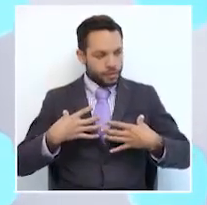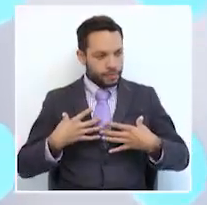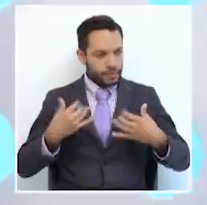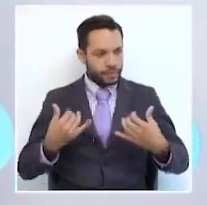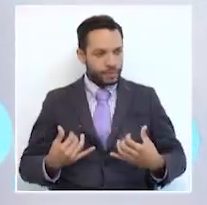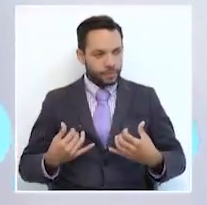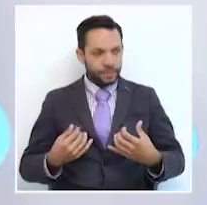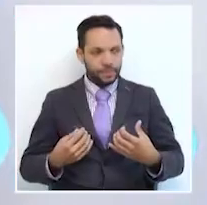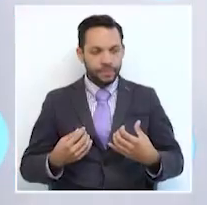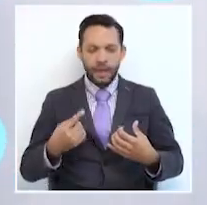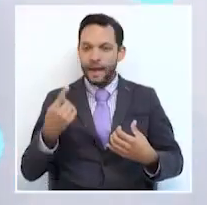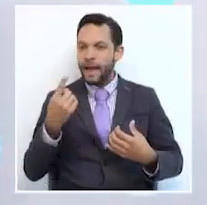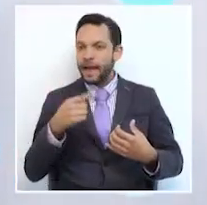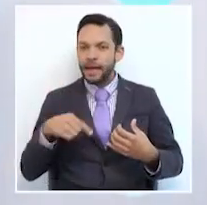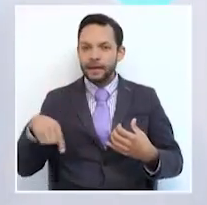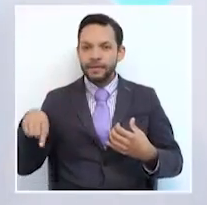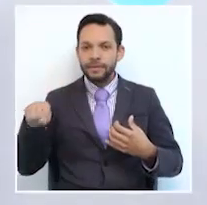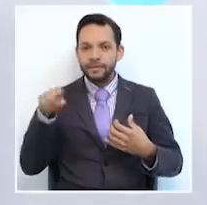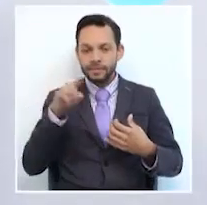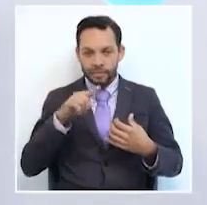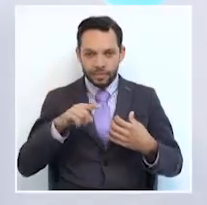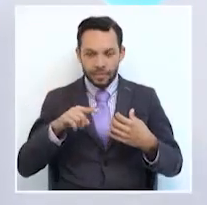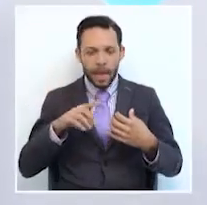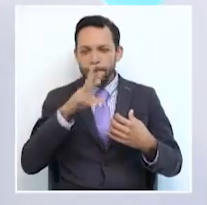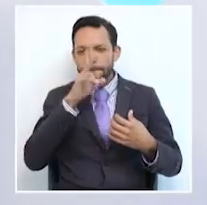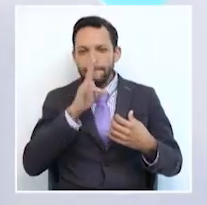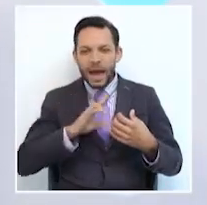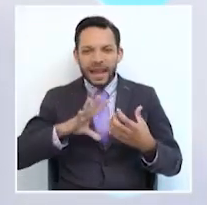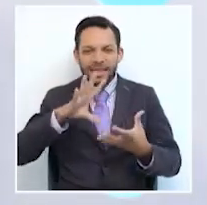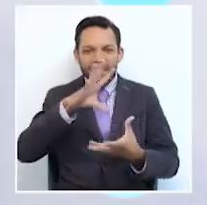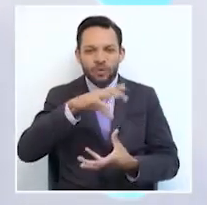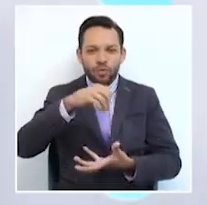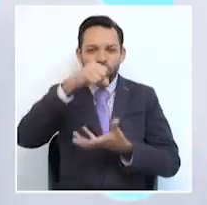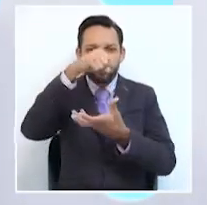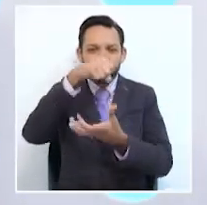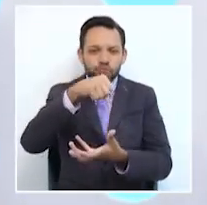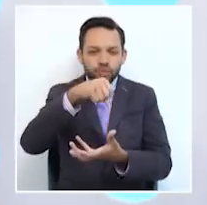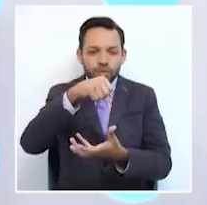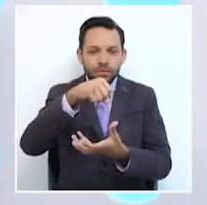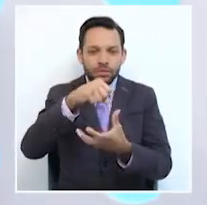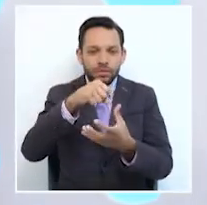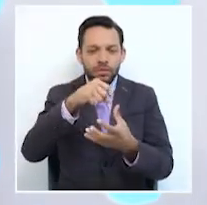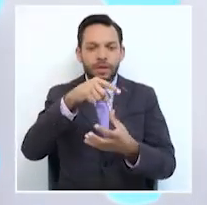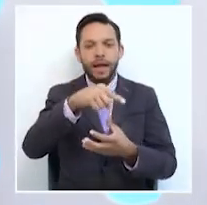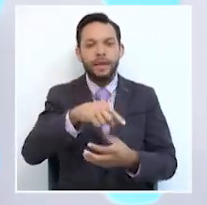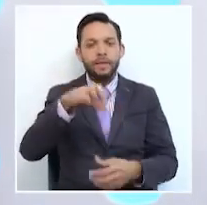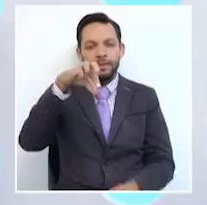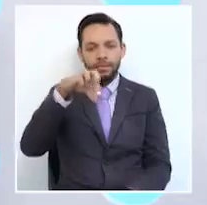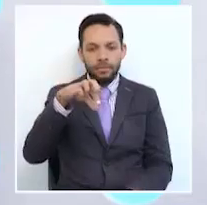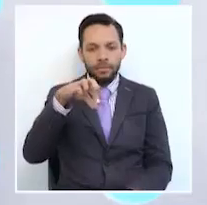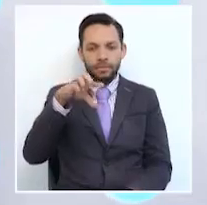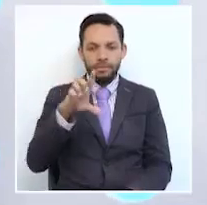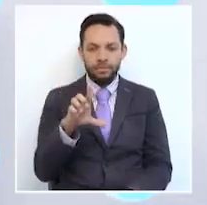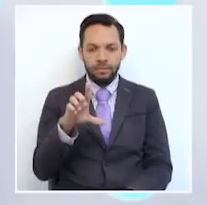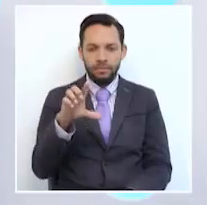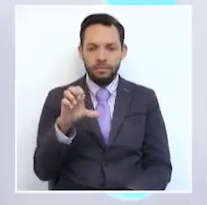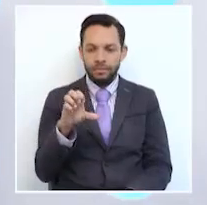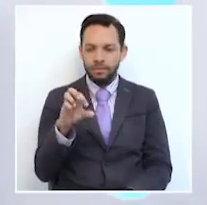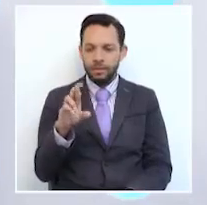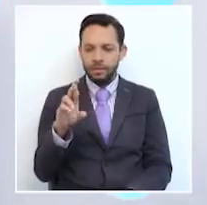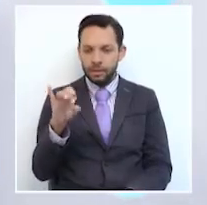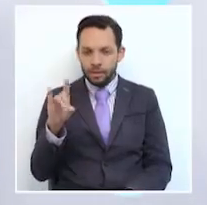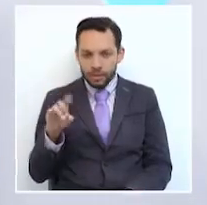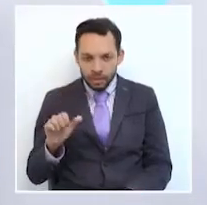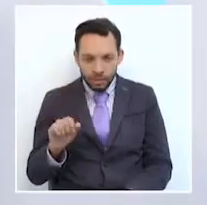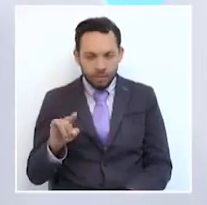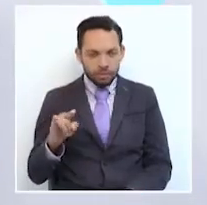envoltura que llama la pleura una bolsita el derrame pleural es que cuando hay una hipertensión pulmonar